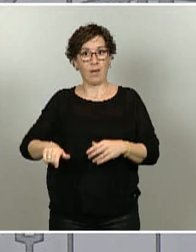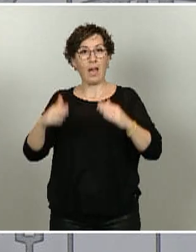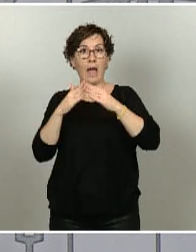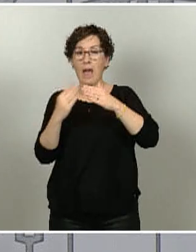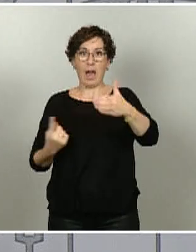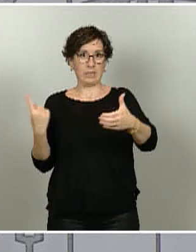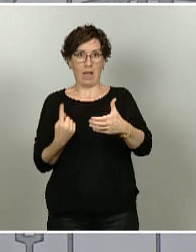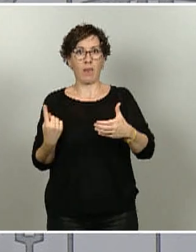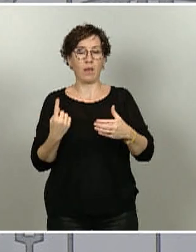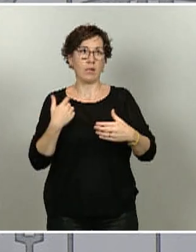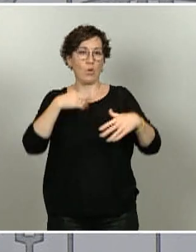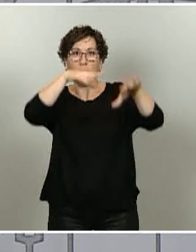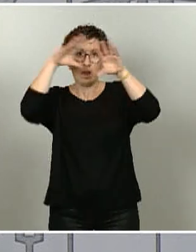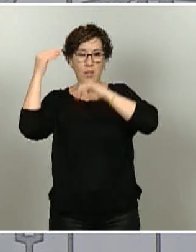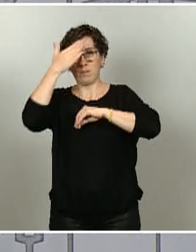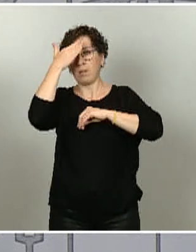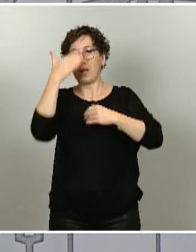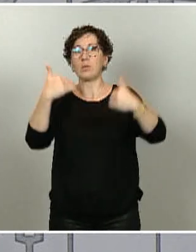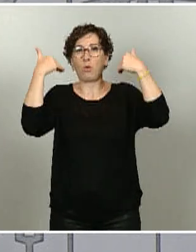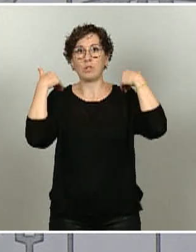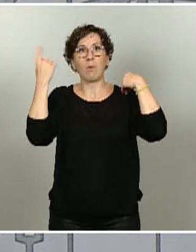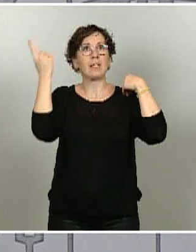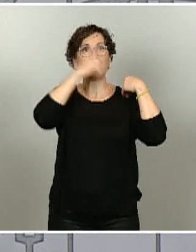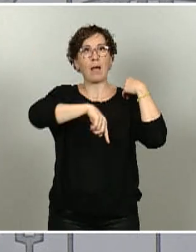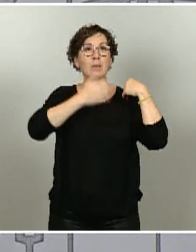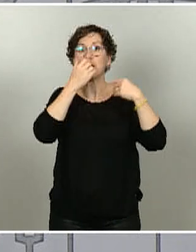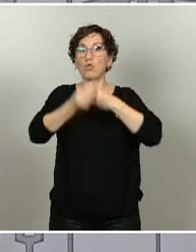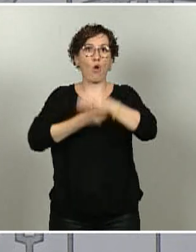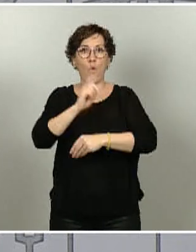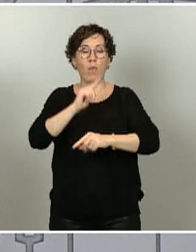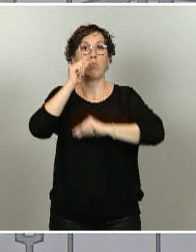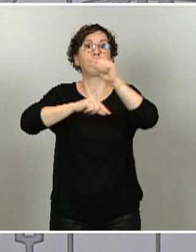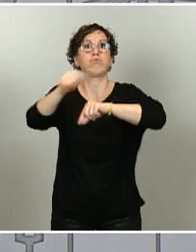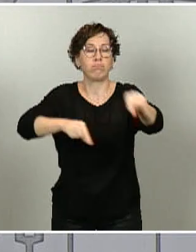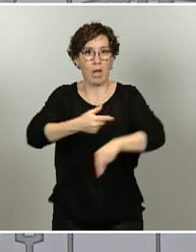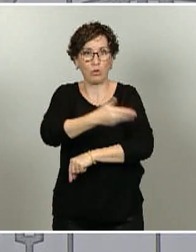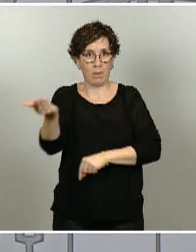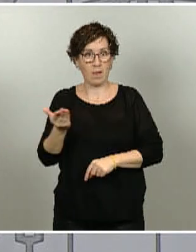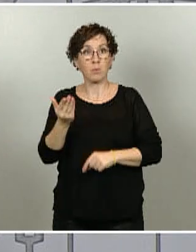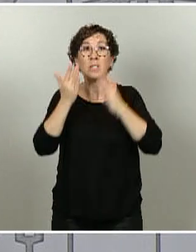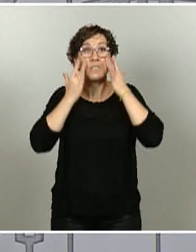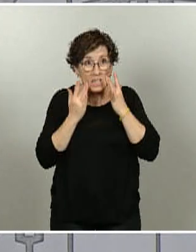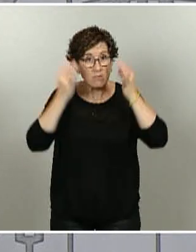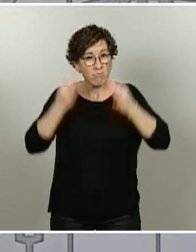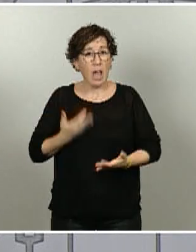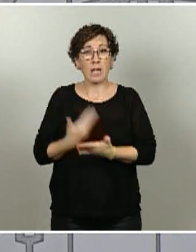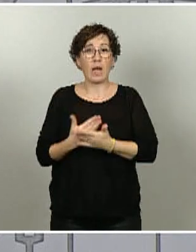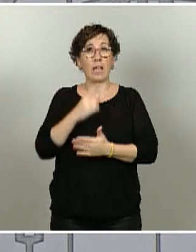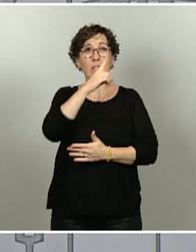para entender los riesgos a los que exponen los demás. Garantía del 100% no podemos tenerla, eso está claro. Pero sí que es cierto que